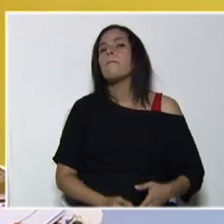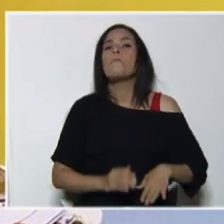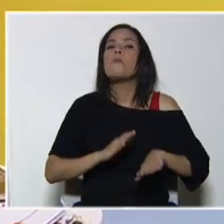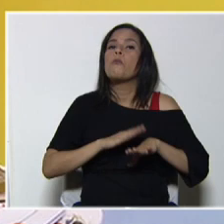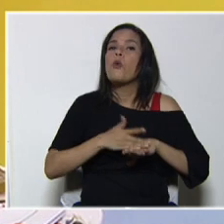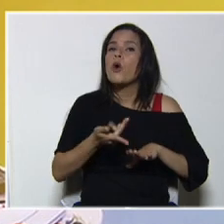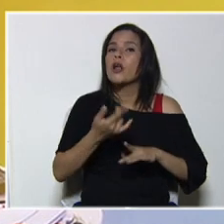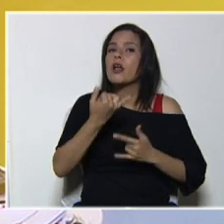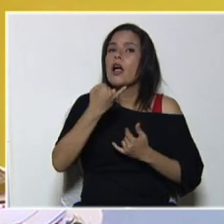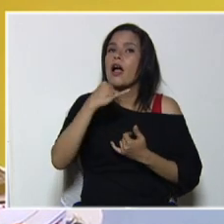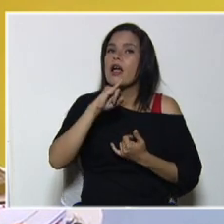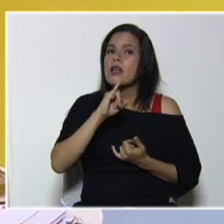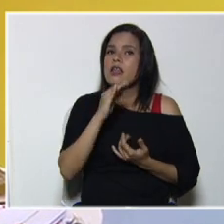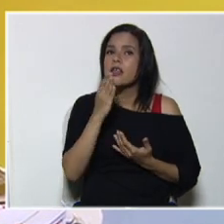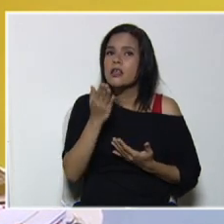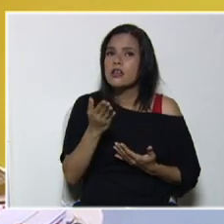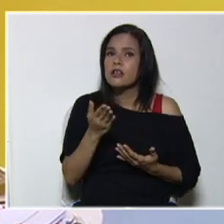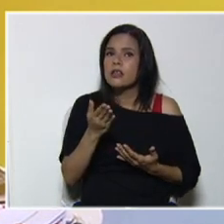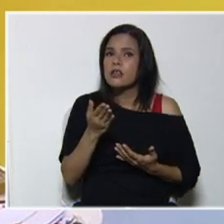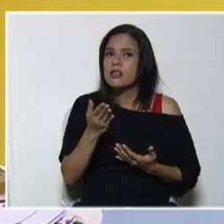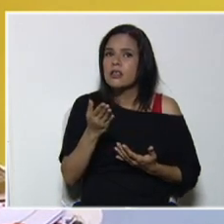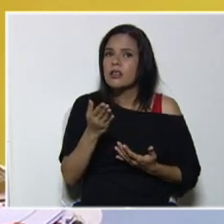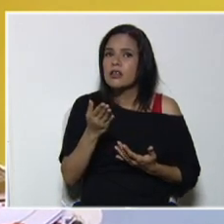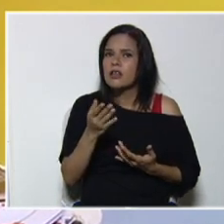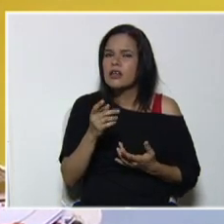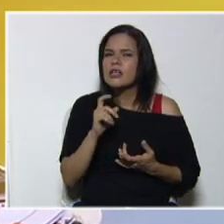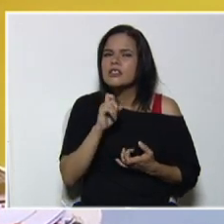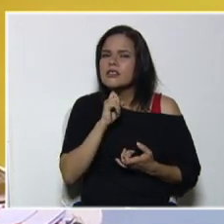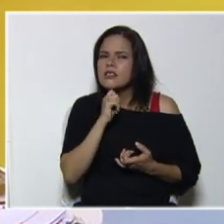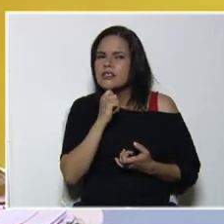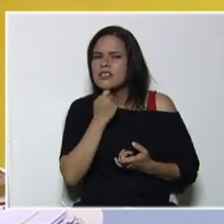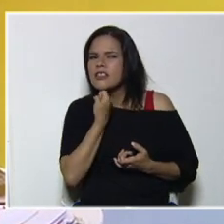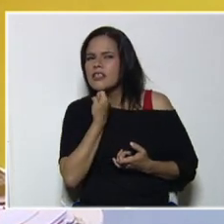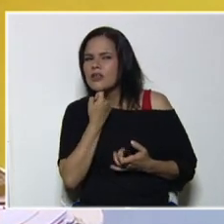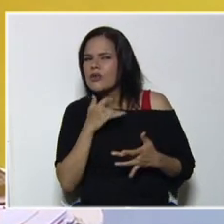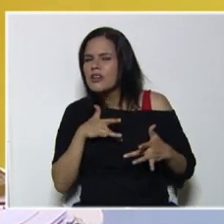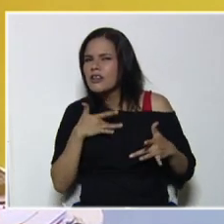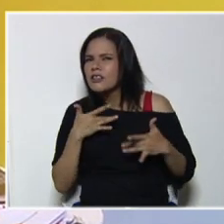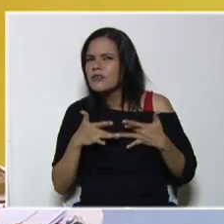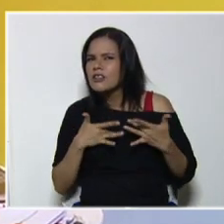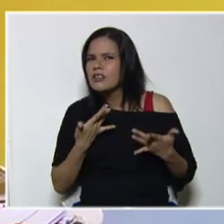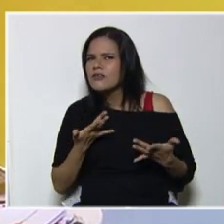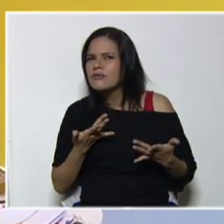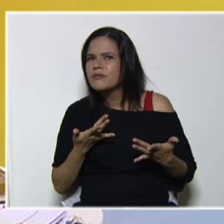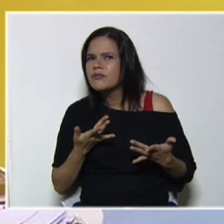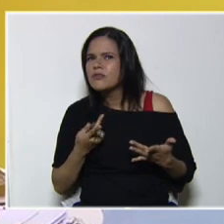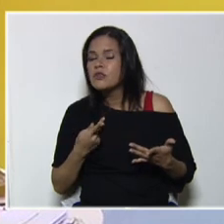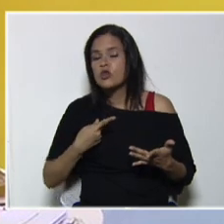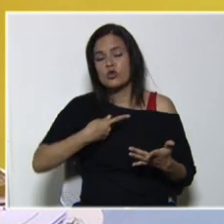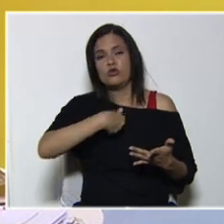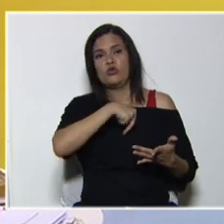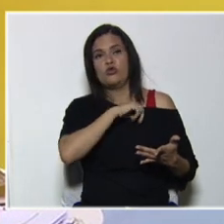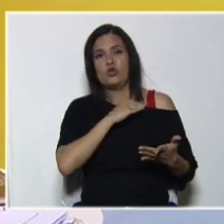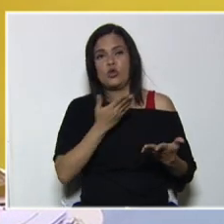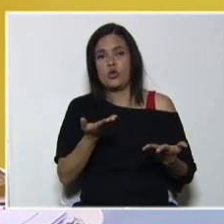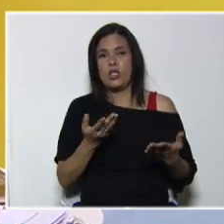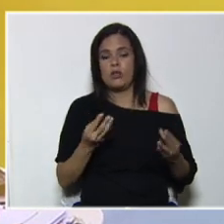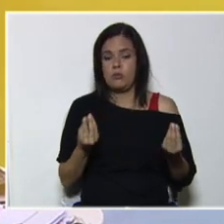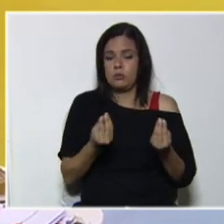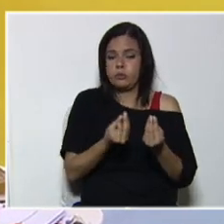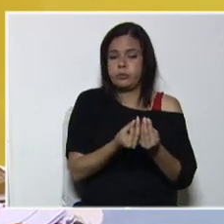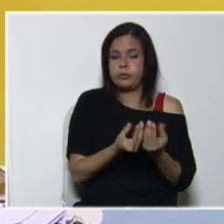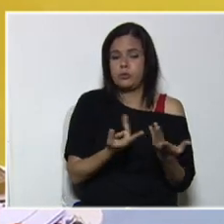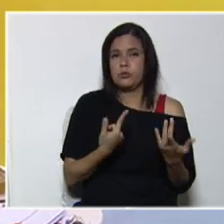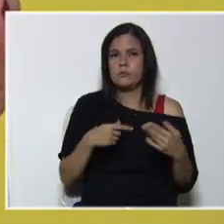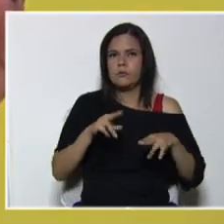porque allí está el secreto de la actividad. nosotras y nosotros que estamos